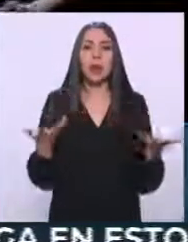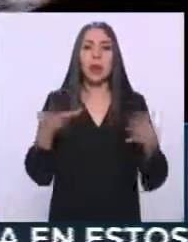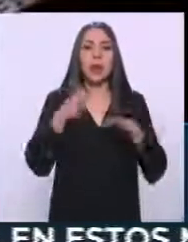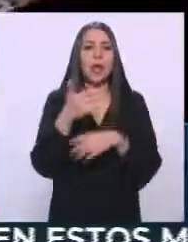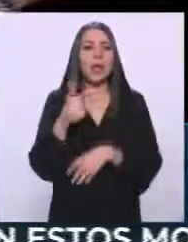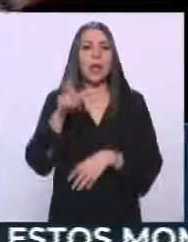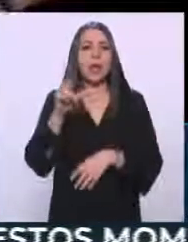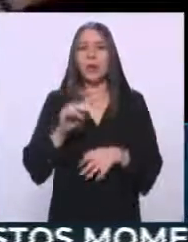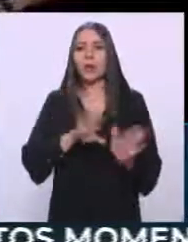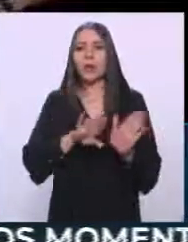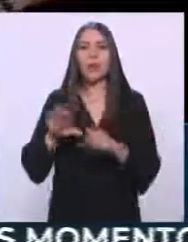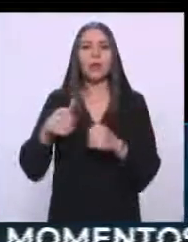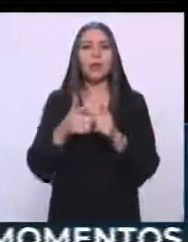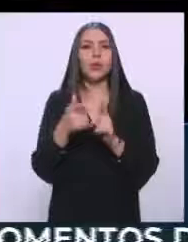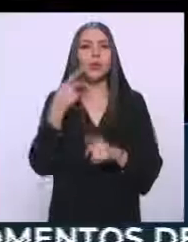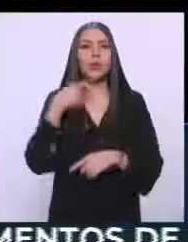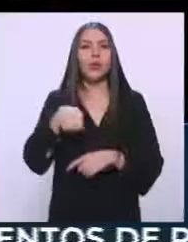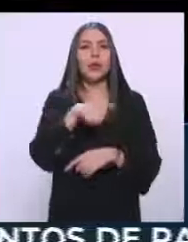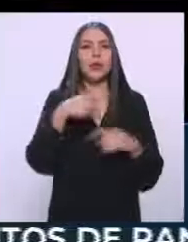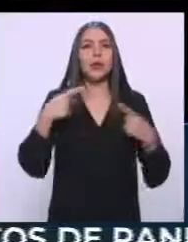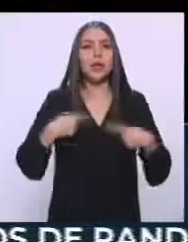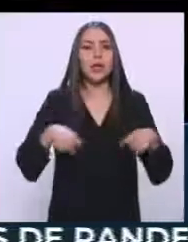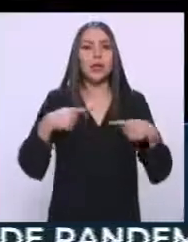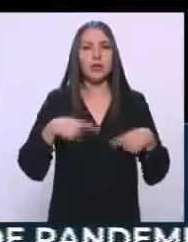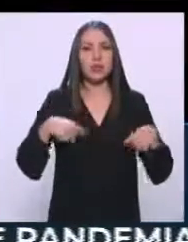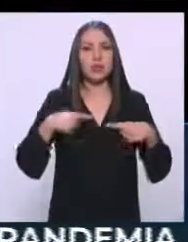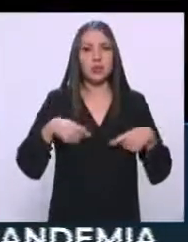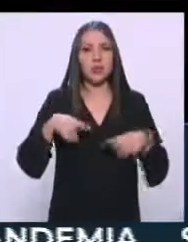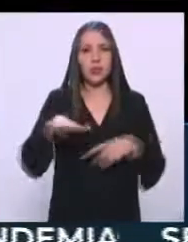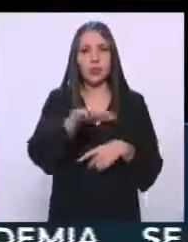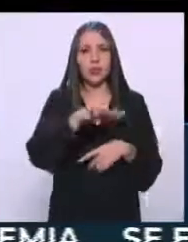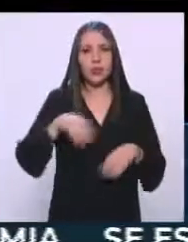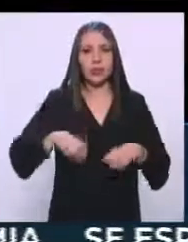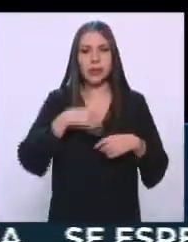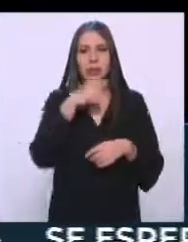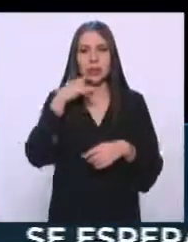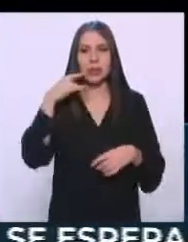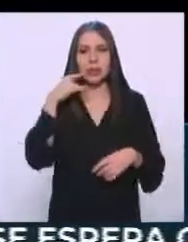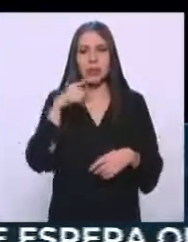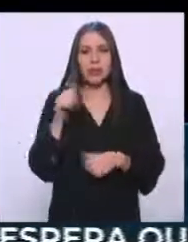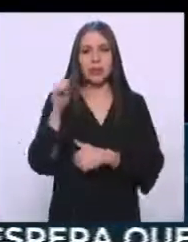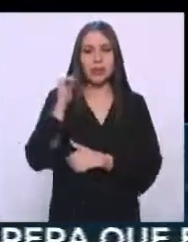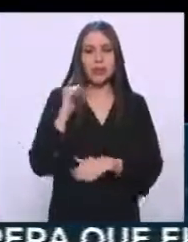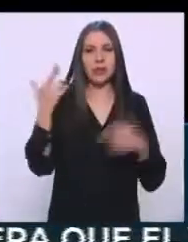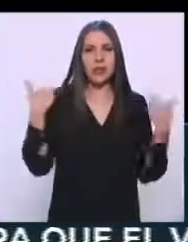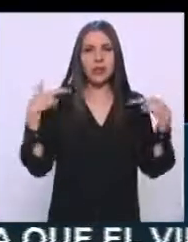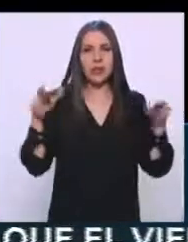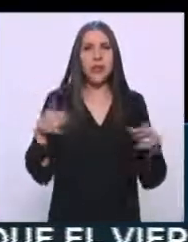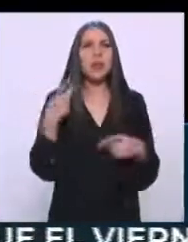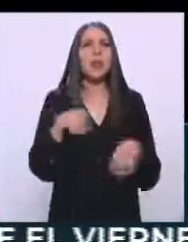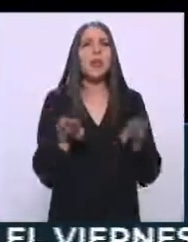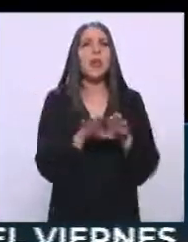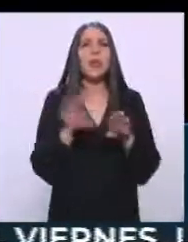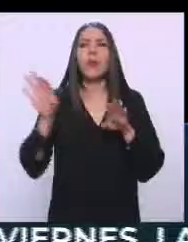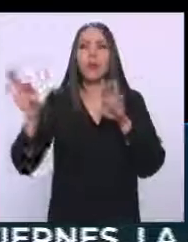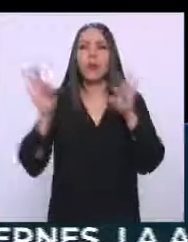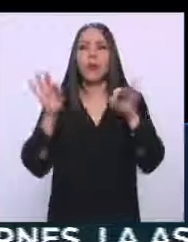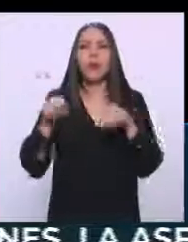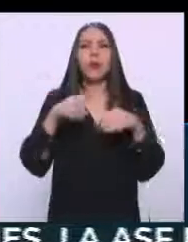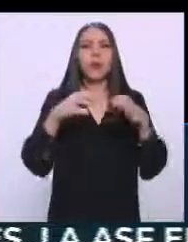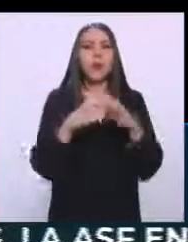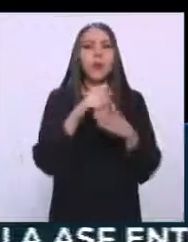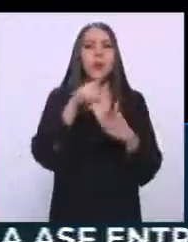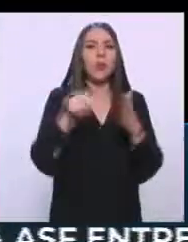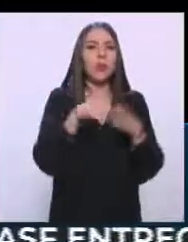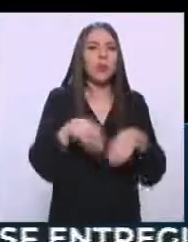partidos, pero estos representantes, ¿qué otro candado tendrán? ¿Tendrán que ser representantes de la zona en la que viven o esto